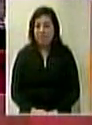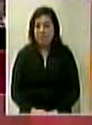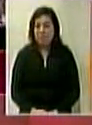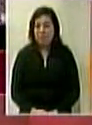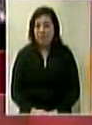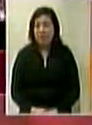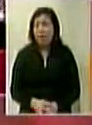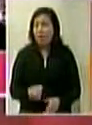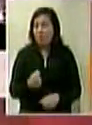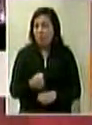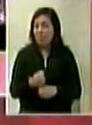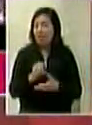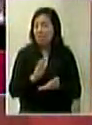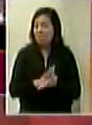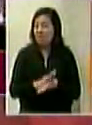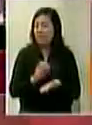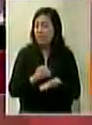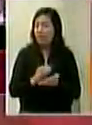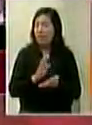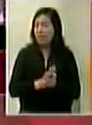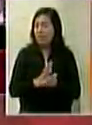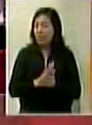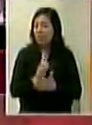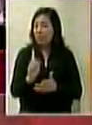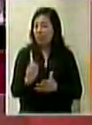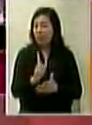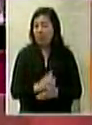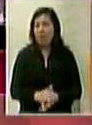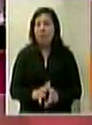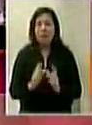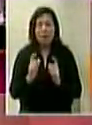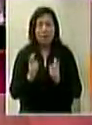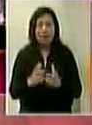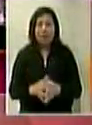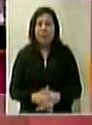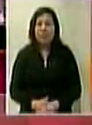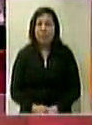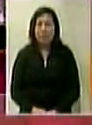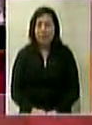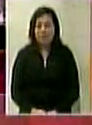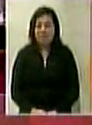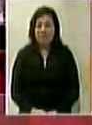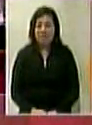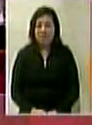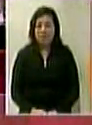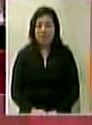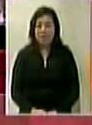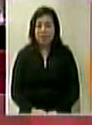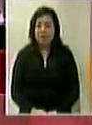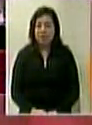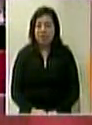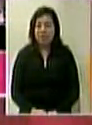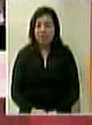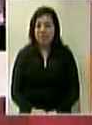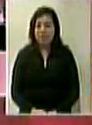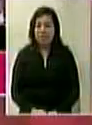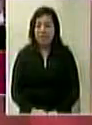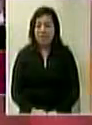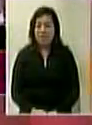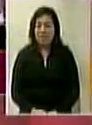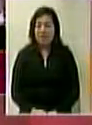eso atenta contra la tranquilidad de todos y cada uno de los congresistas. Hay que recalcar otra cosa.